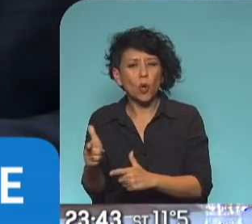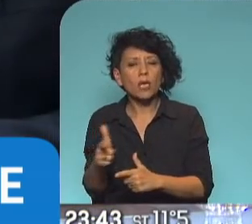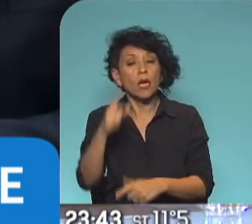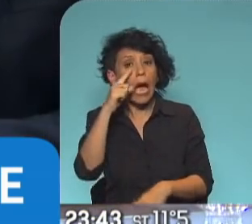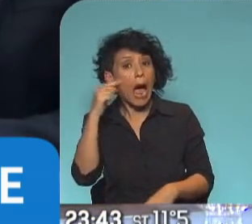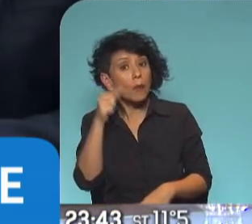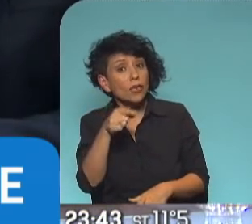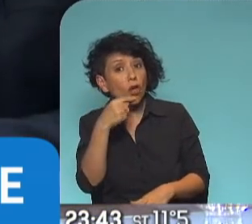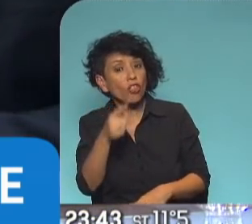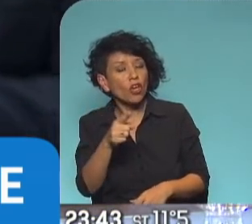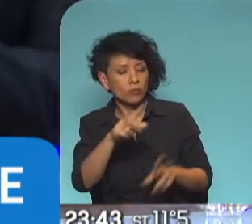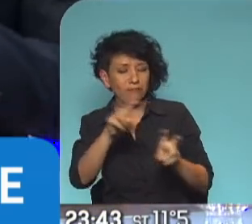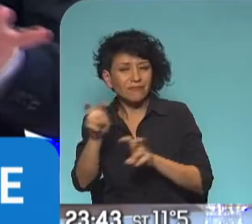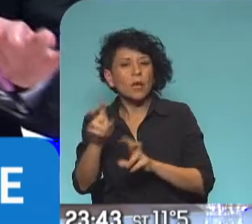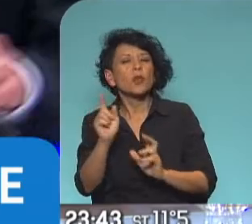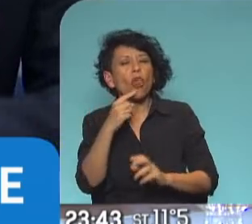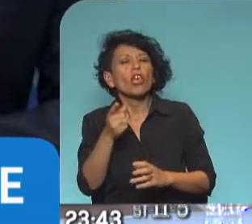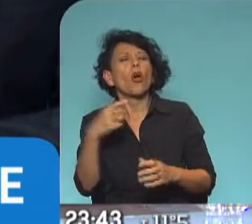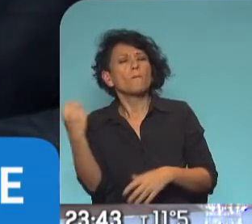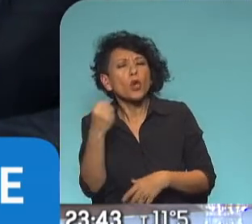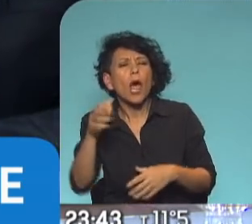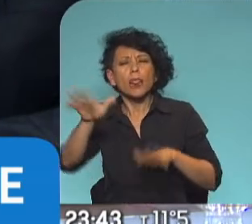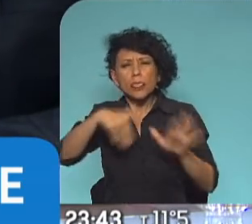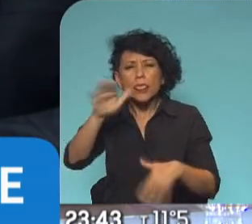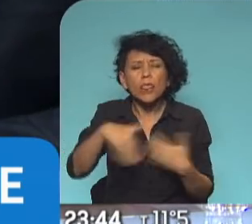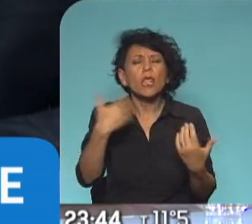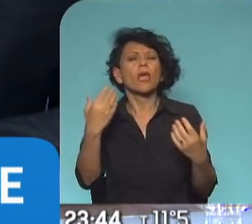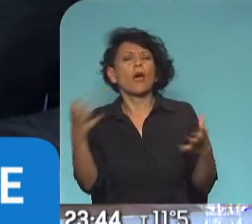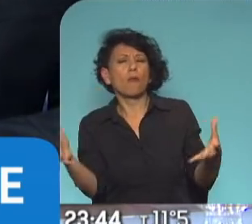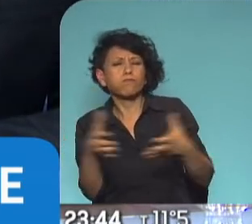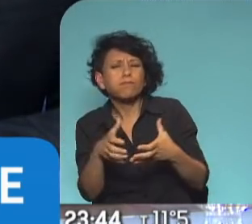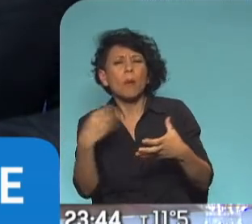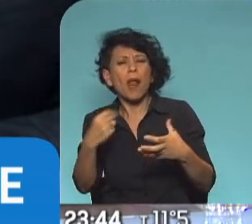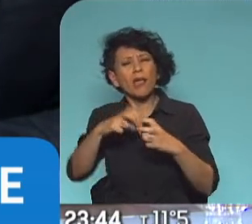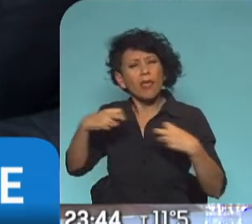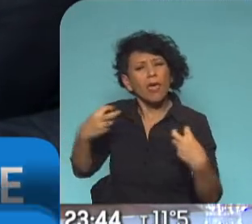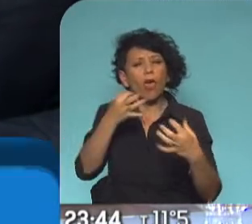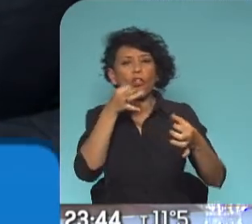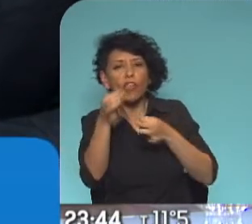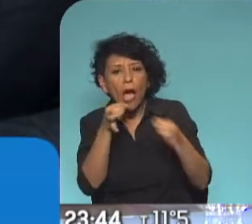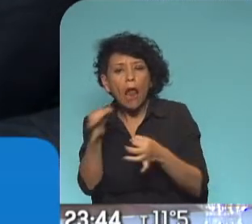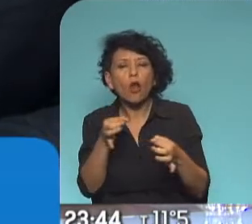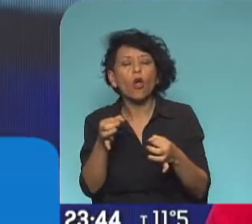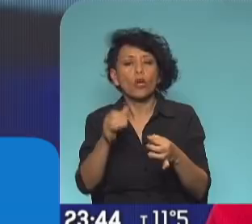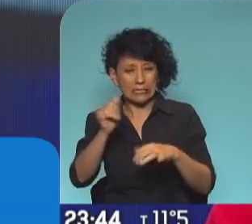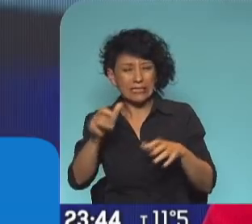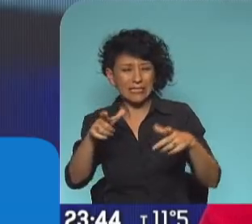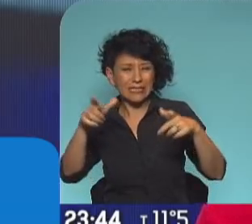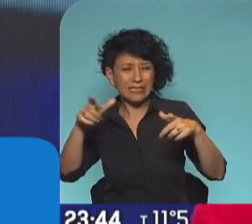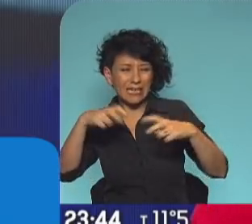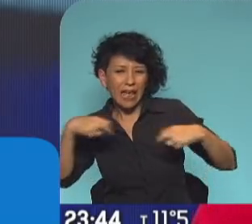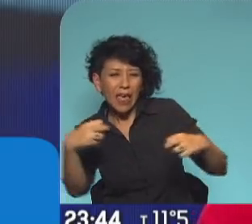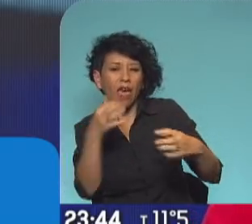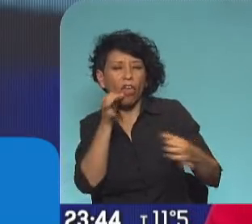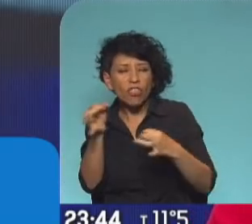Fernández precisamente, entre otras cosas, habló de convocar a todos los sectores sociales a una mesa de diálogo, ¿no? Una mesa de diálogo, y ahí un poco